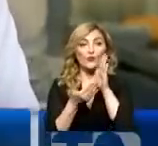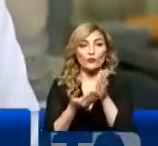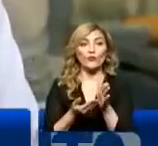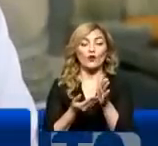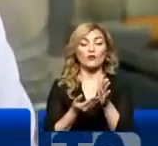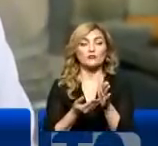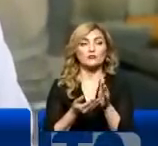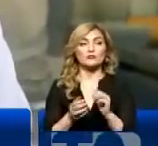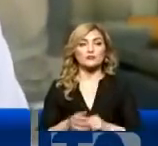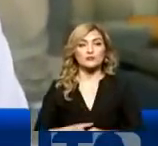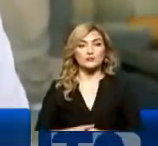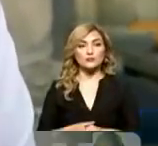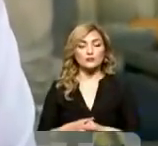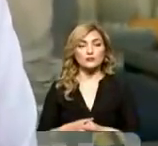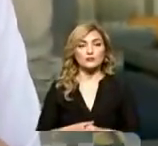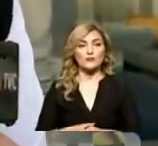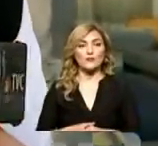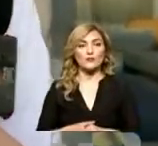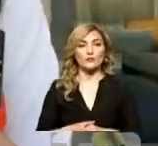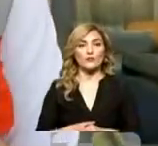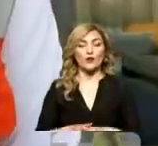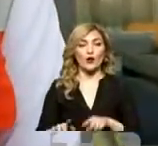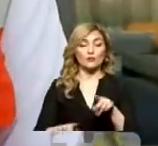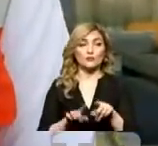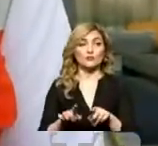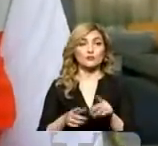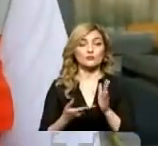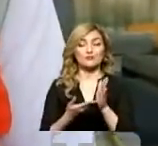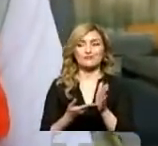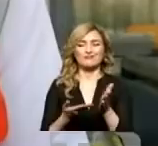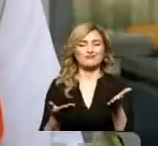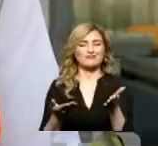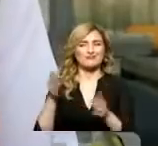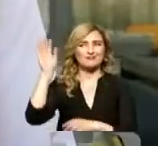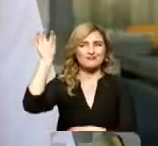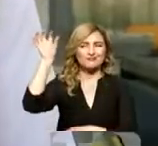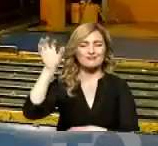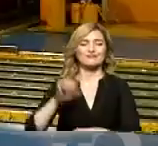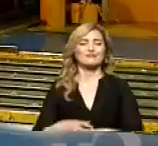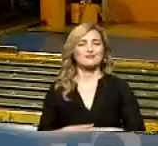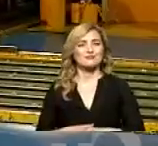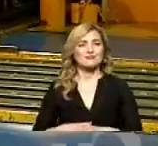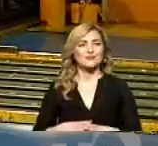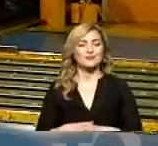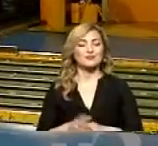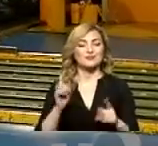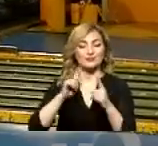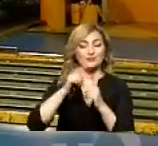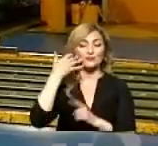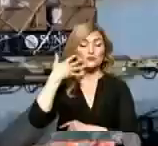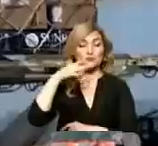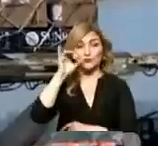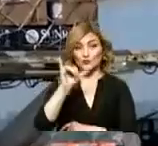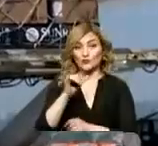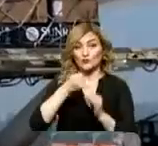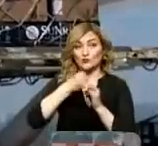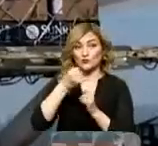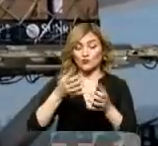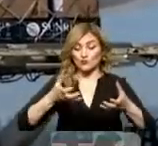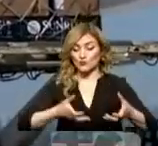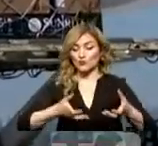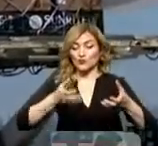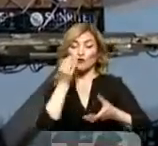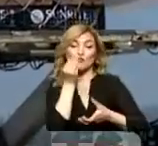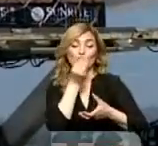se ve abocada la exportación de flores tienen que ver con situaciones sobre todo climatológicas, ¿no? Hasta el sábado saldrán los últimos pallets con